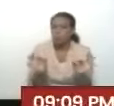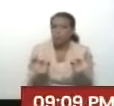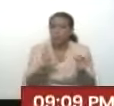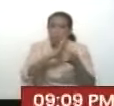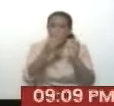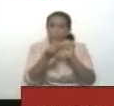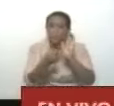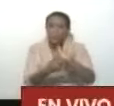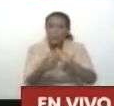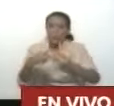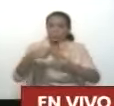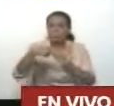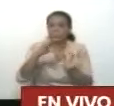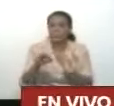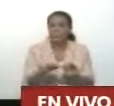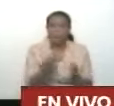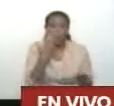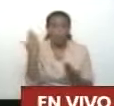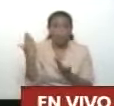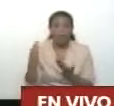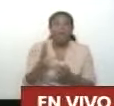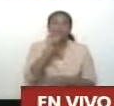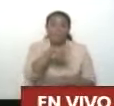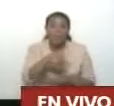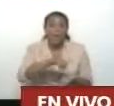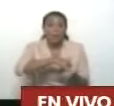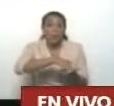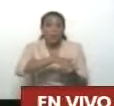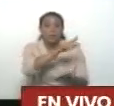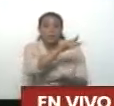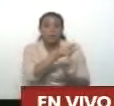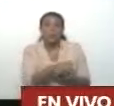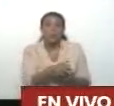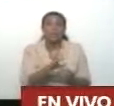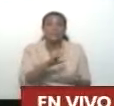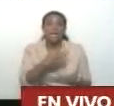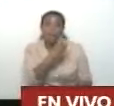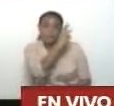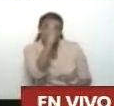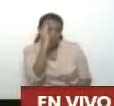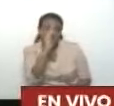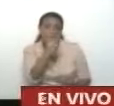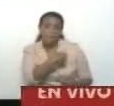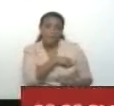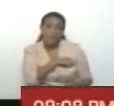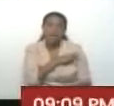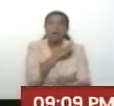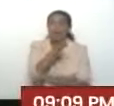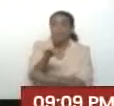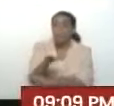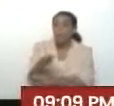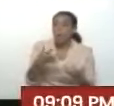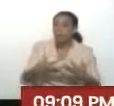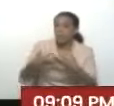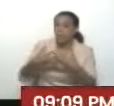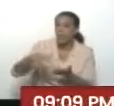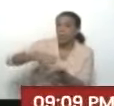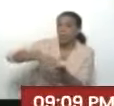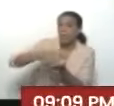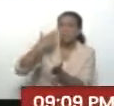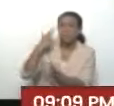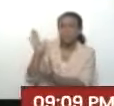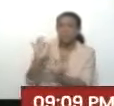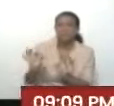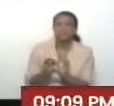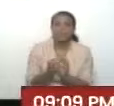la presentación de Broadway, de Nueva York. Y, de Madrid saliste a Nueva York. Y hemos estado en noviembre, estuvimos en noviembre.